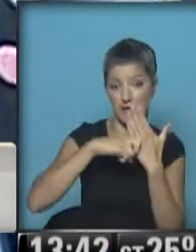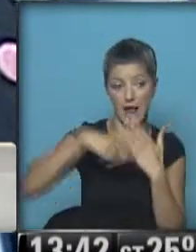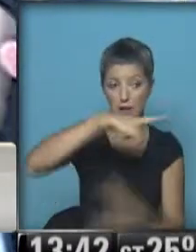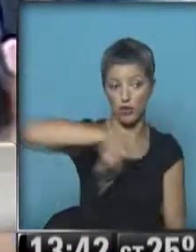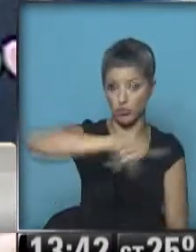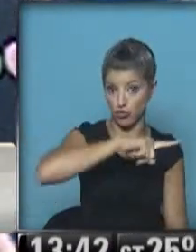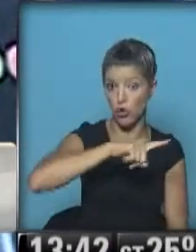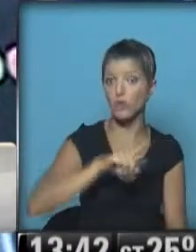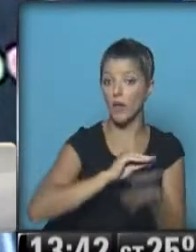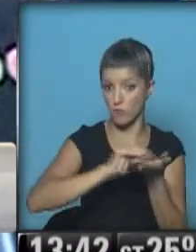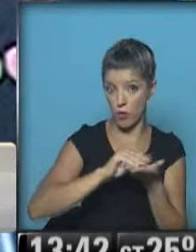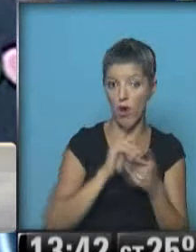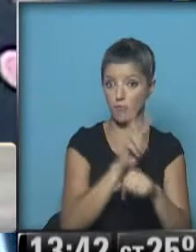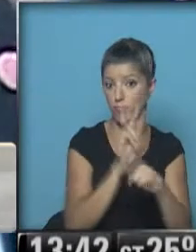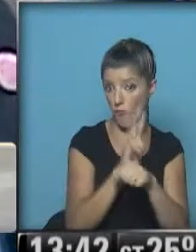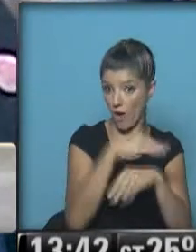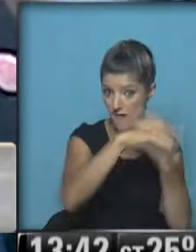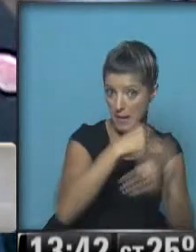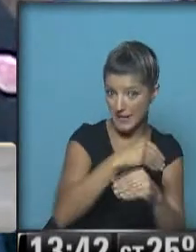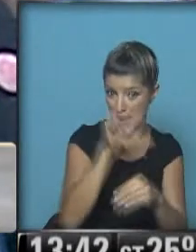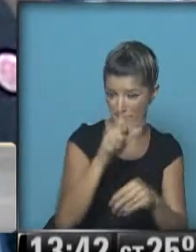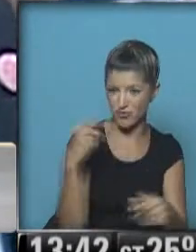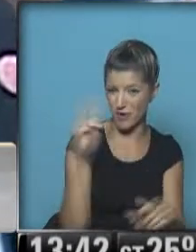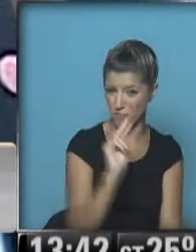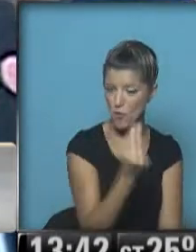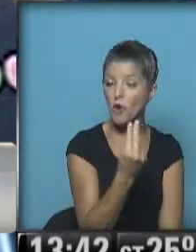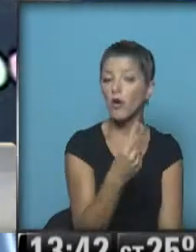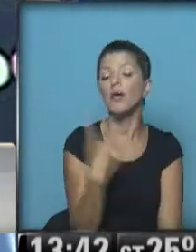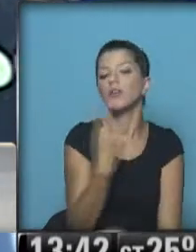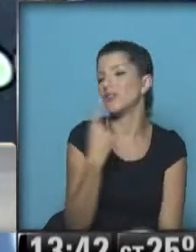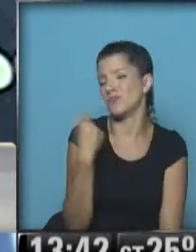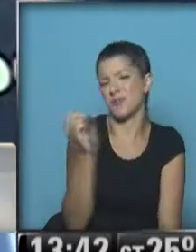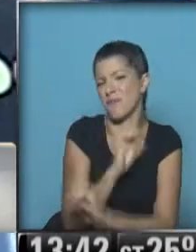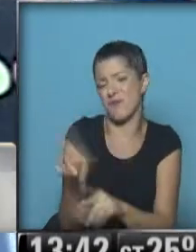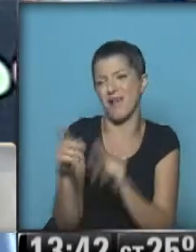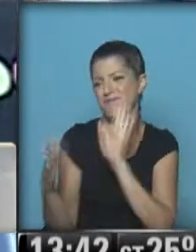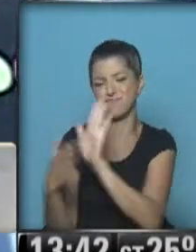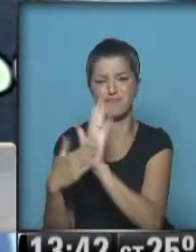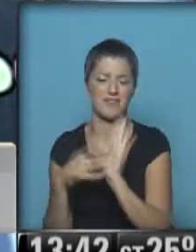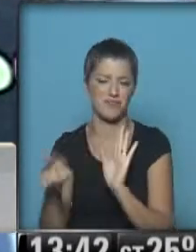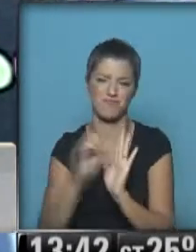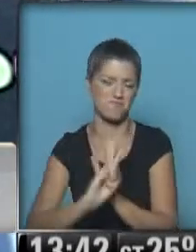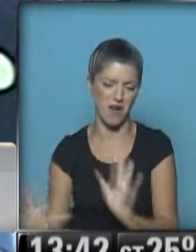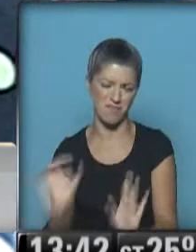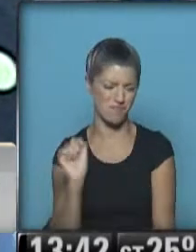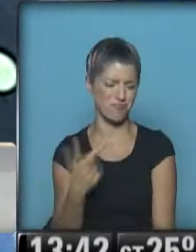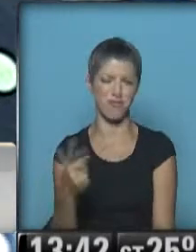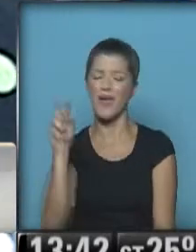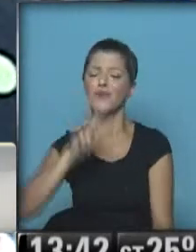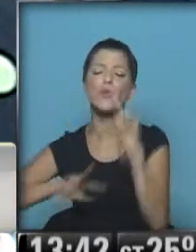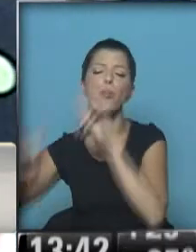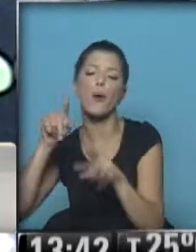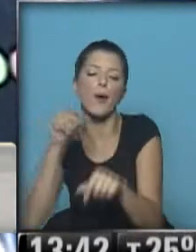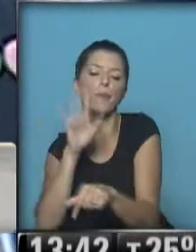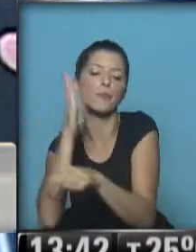querella. Ambas partes coincidimos en el absurdo de la presentación de la defensa, que es un intento de